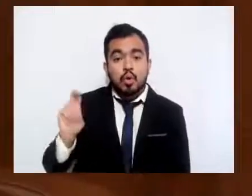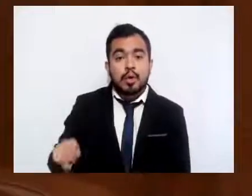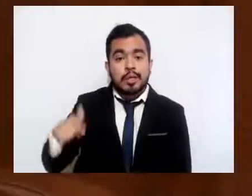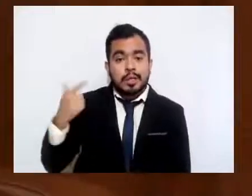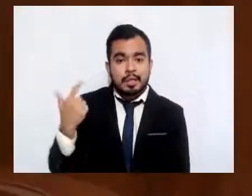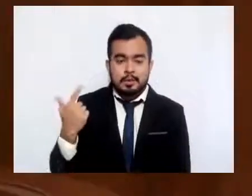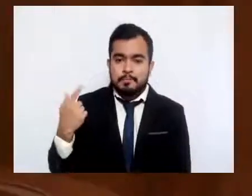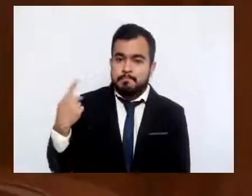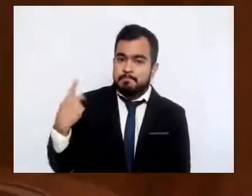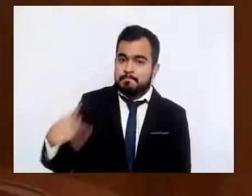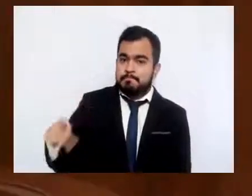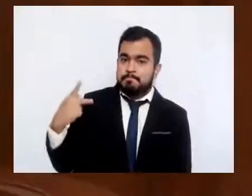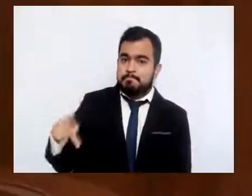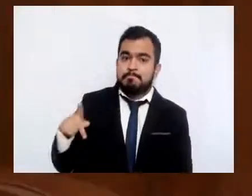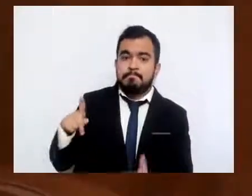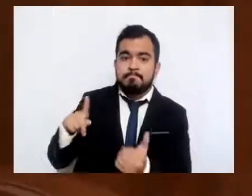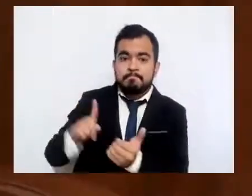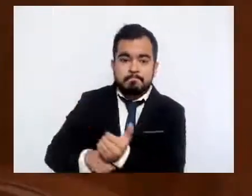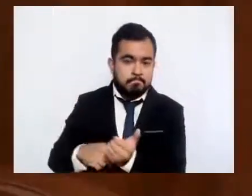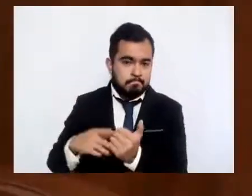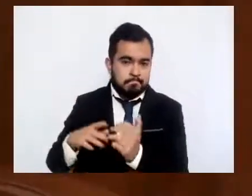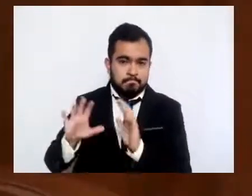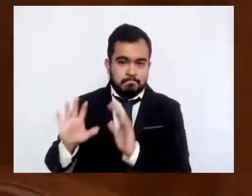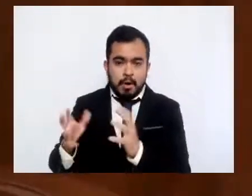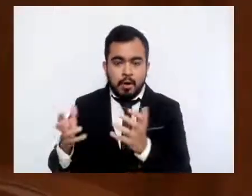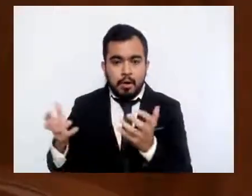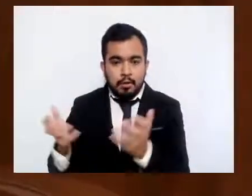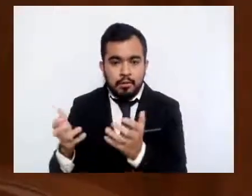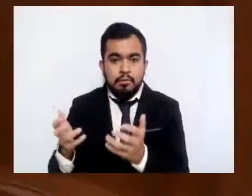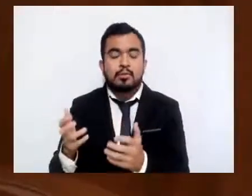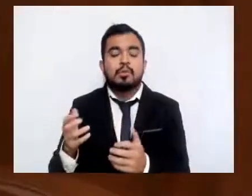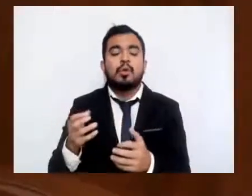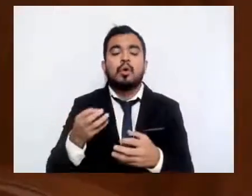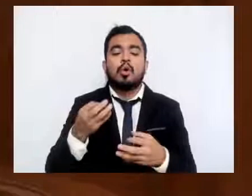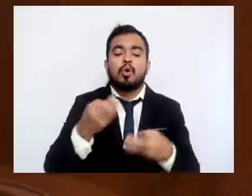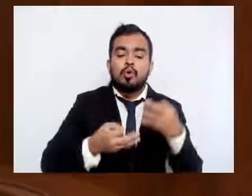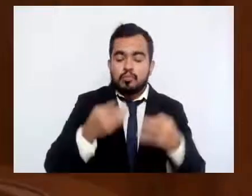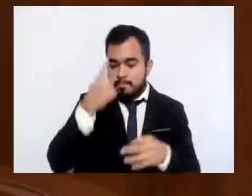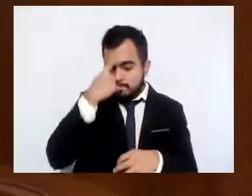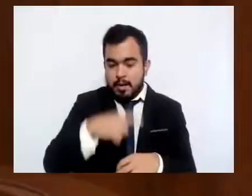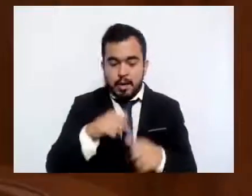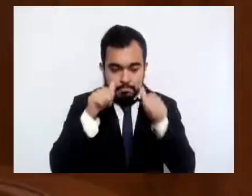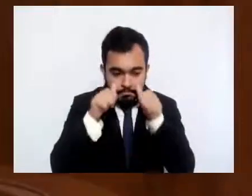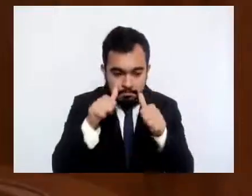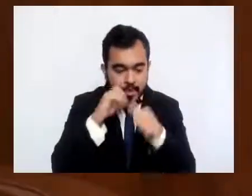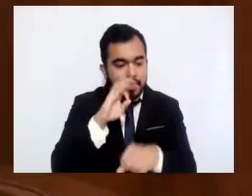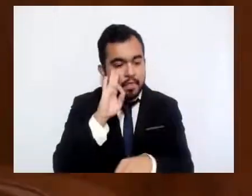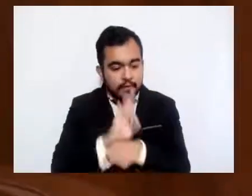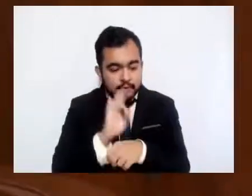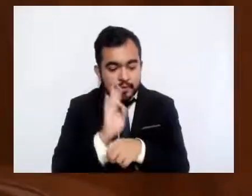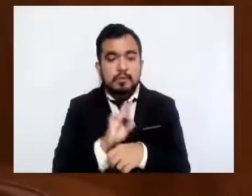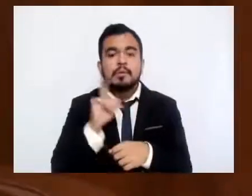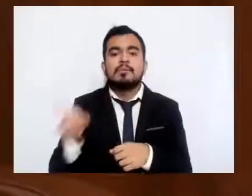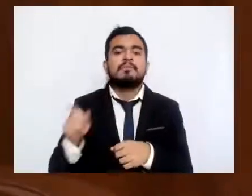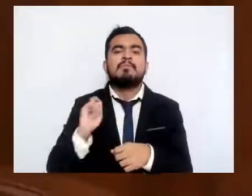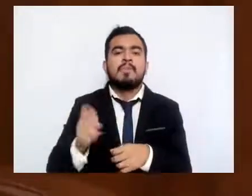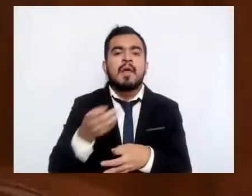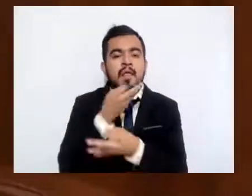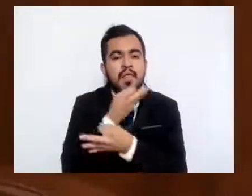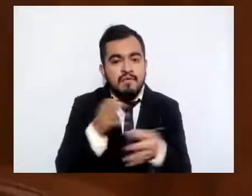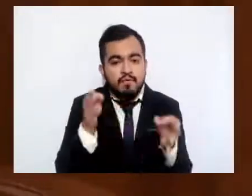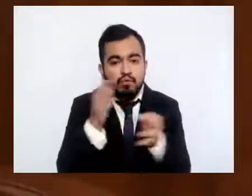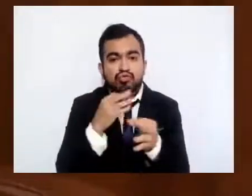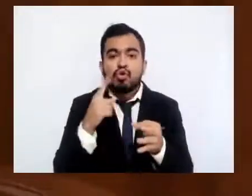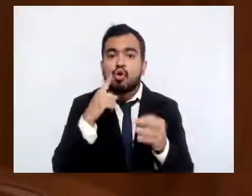combinar funciones de asistencia y defensa de los migrantes con labores de difusión, debate y monitoreo del tema migratorio,